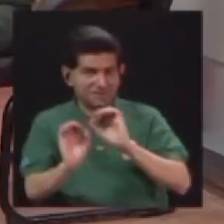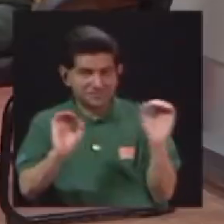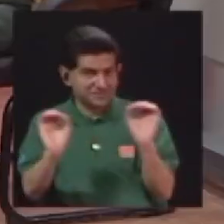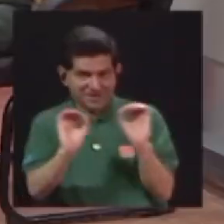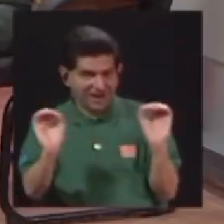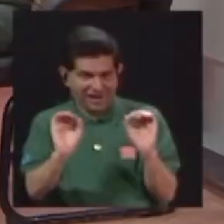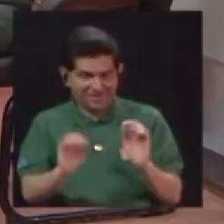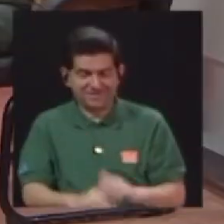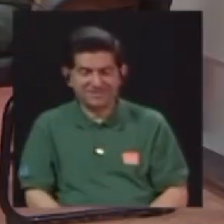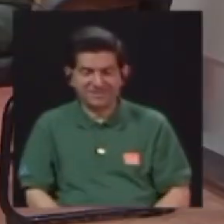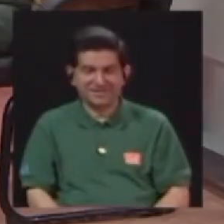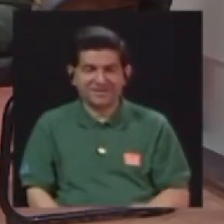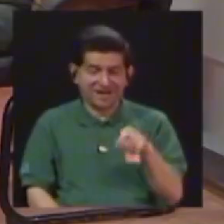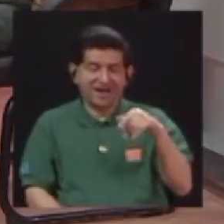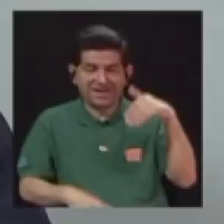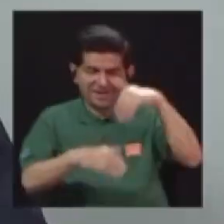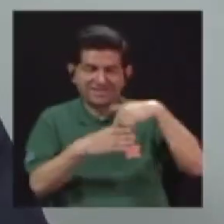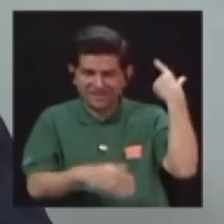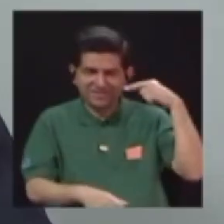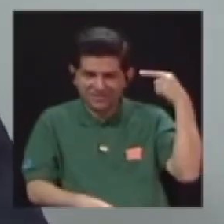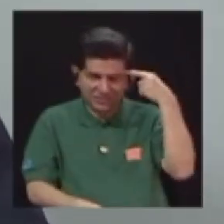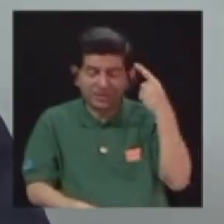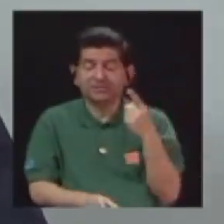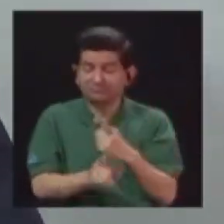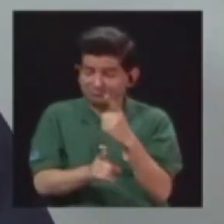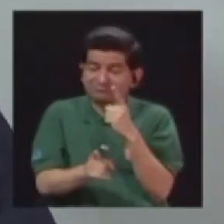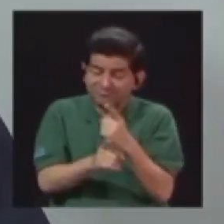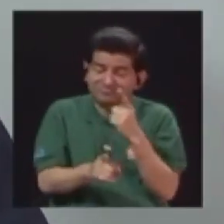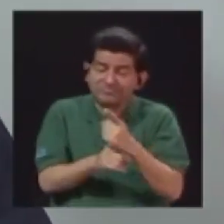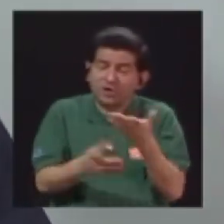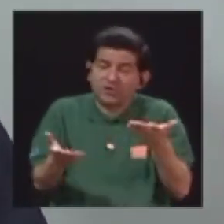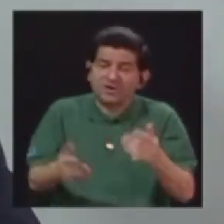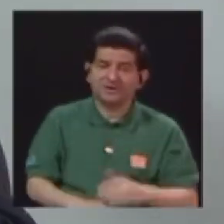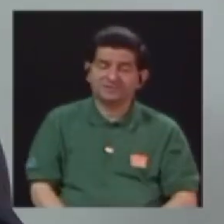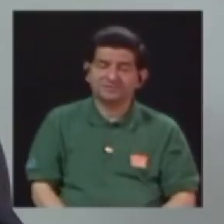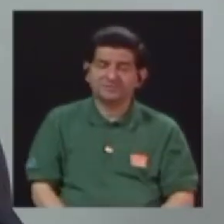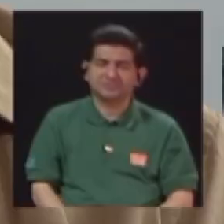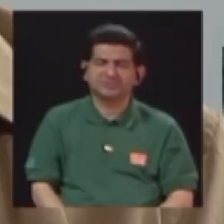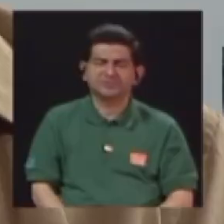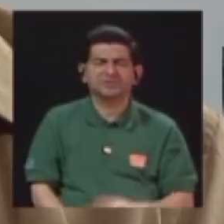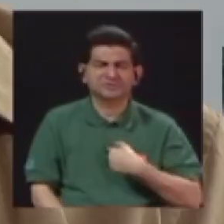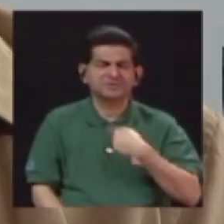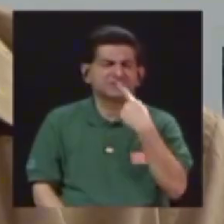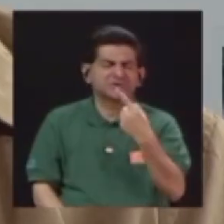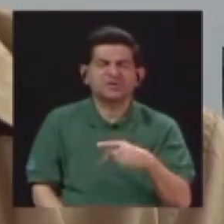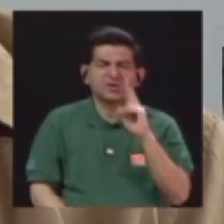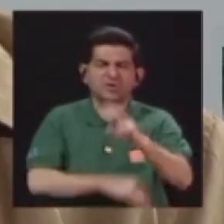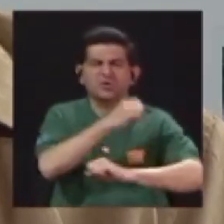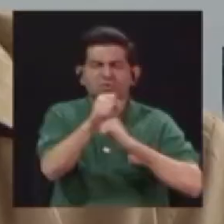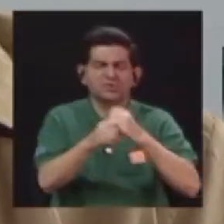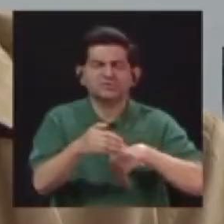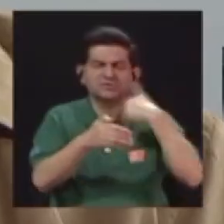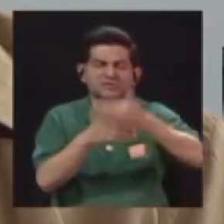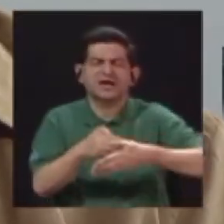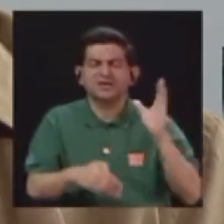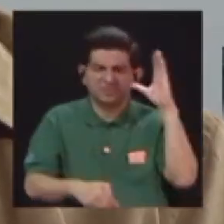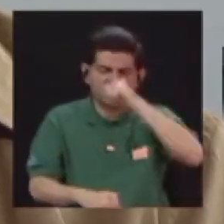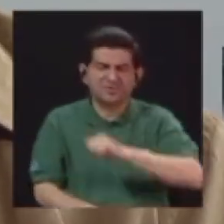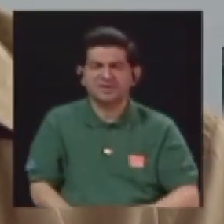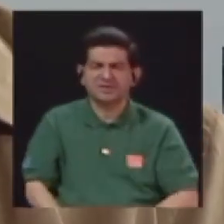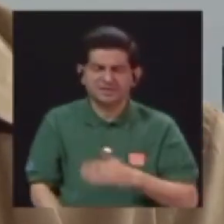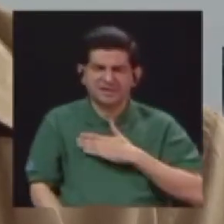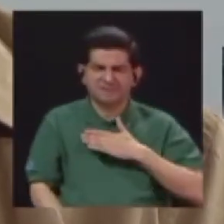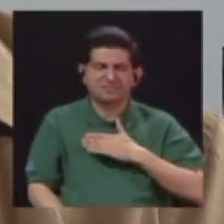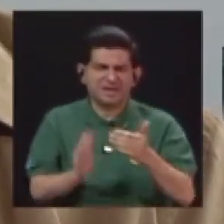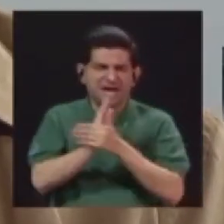sí. En el gabinete. Efectivamente, ¿verdad? Y entonces ya le digo, al cabo de 2 años me di cuenta de que mi caudal político se